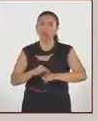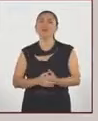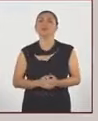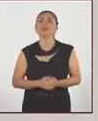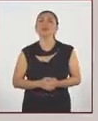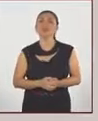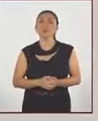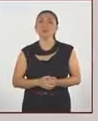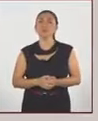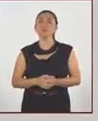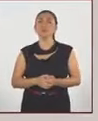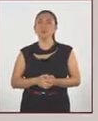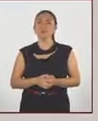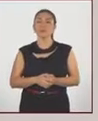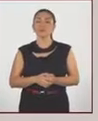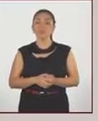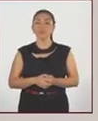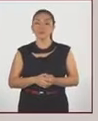Interesante.